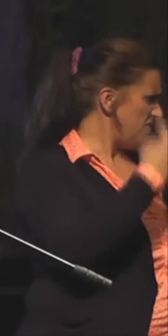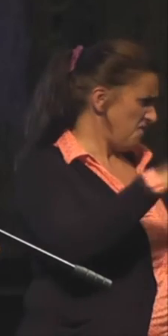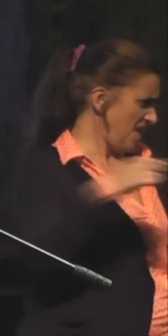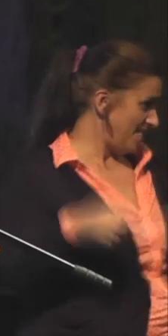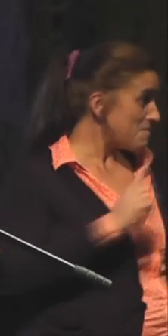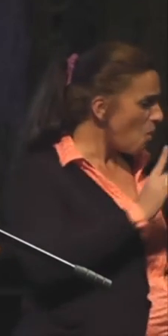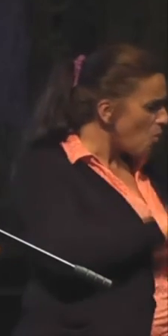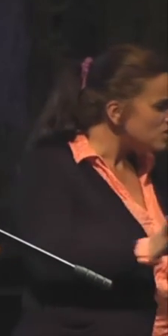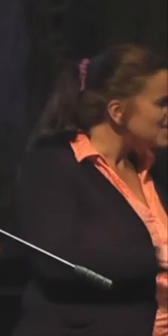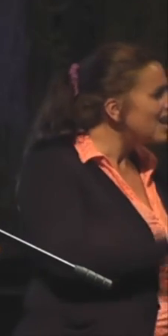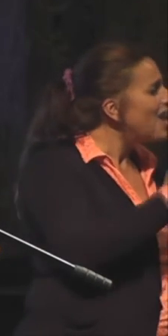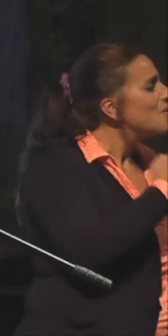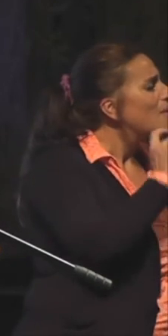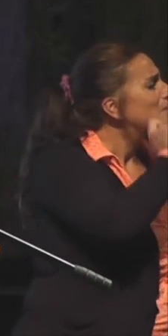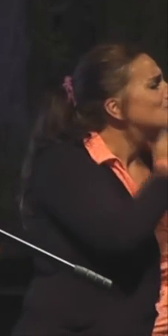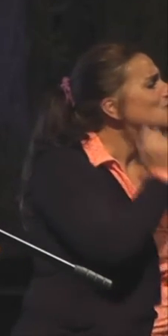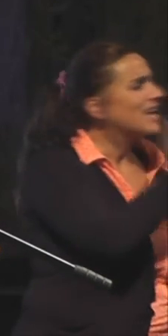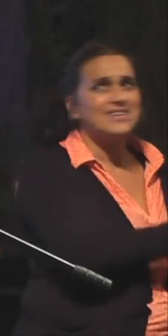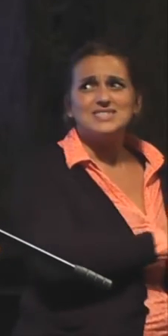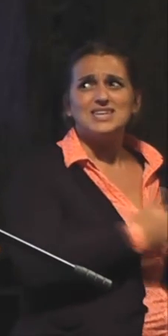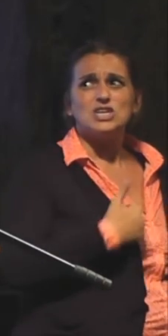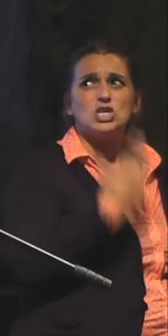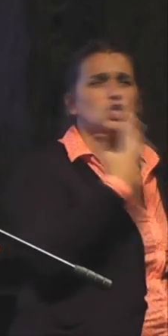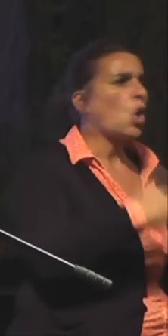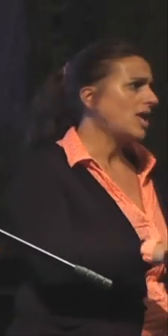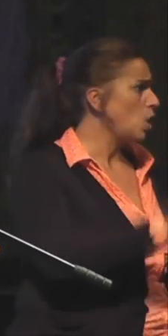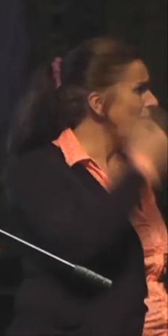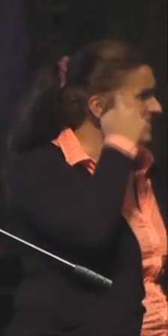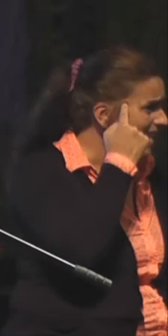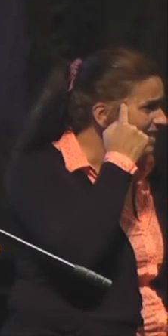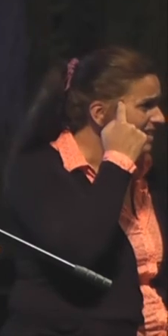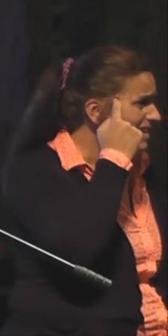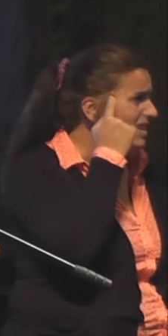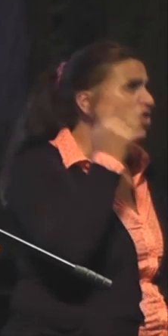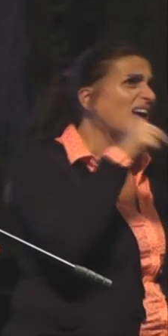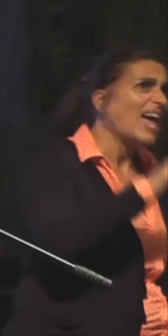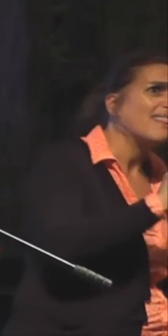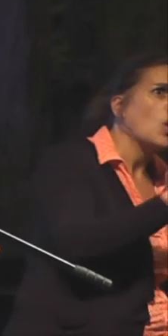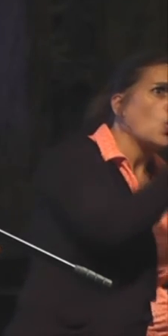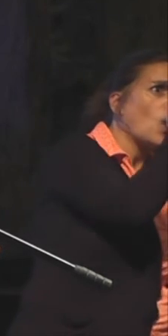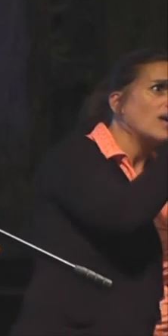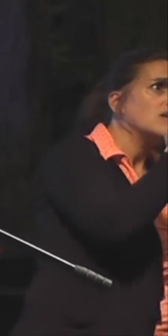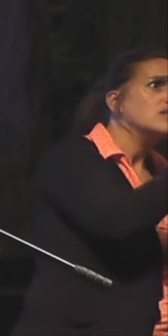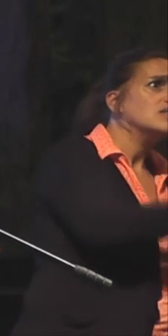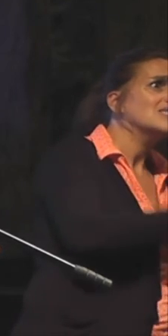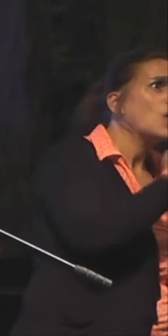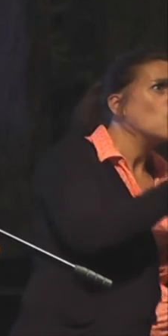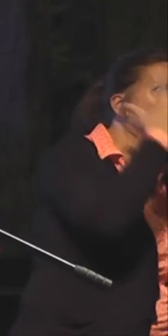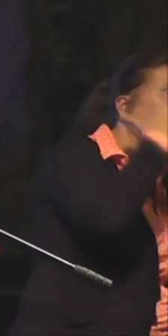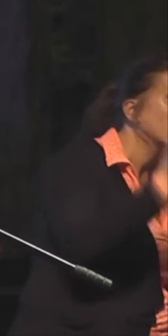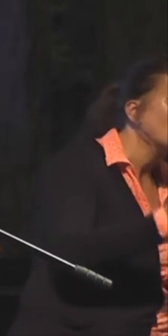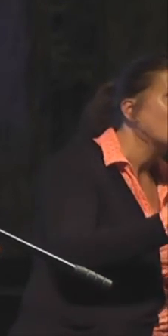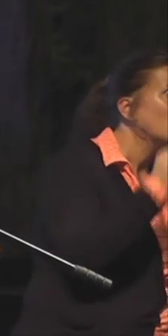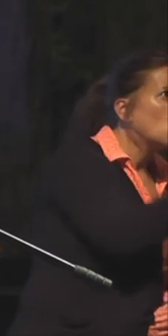versiones esa tan preciosa que dice yo no quiero ni pensar lo que sería esta tierra hacia alguno se olvidará de lo que lucho